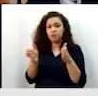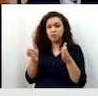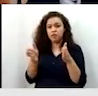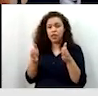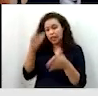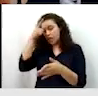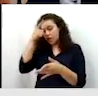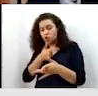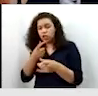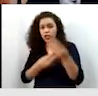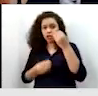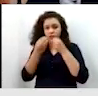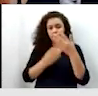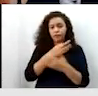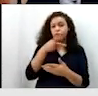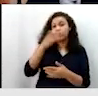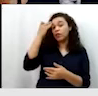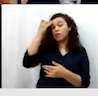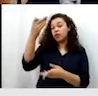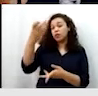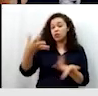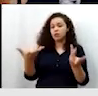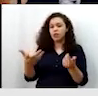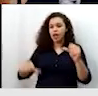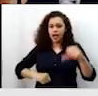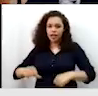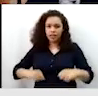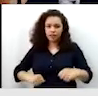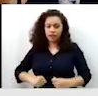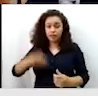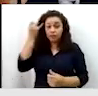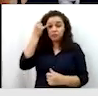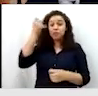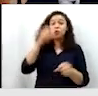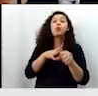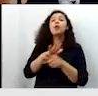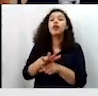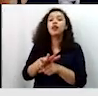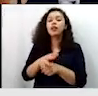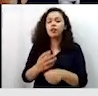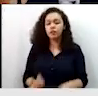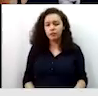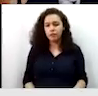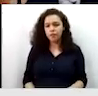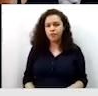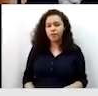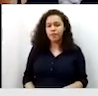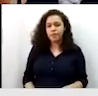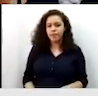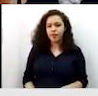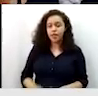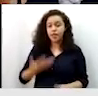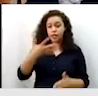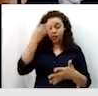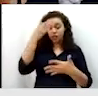depender entre su tiempo que estén activos. Lo ideal es que esos 5 tiempos